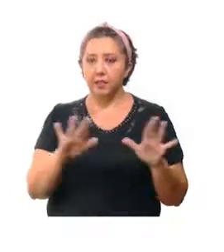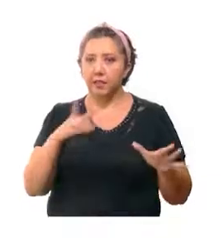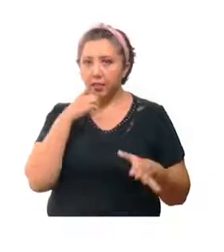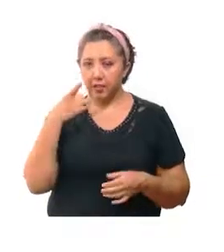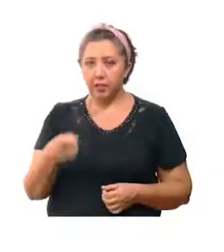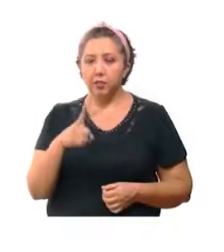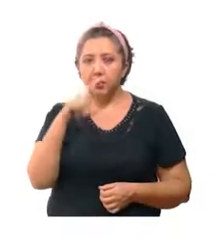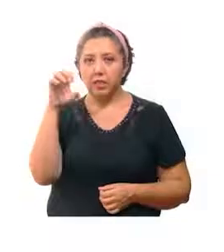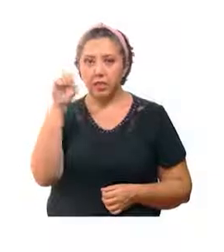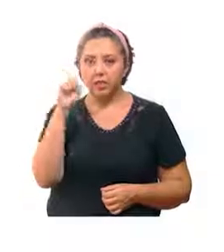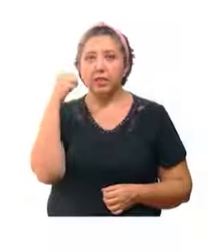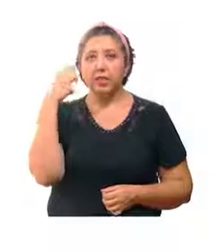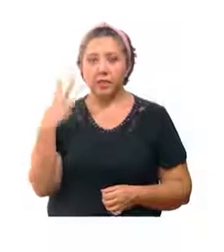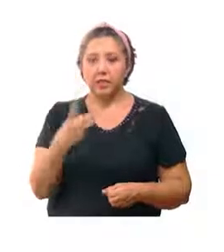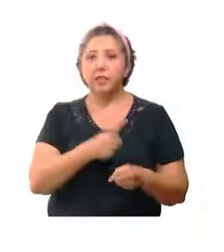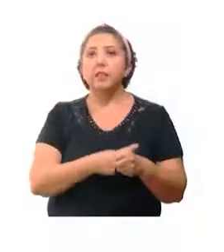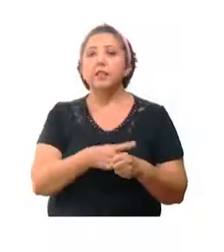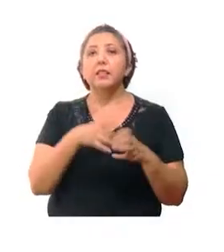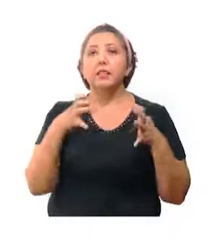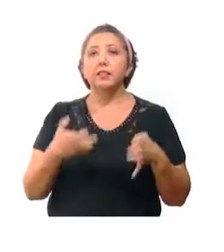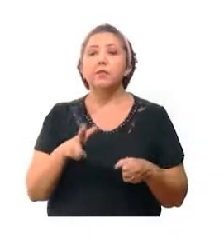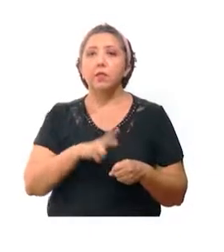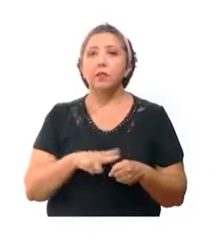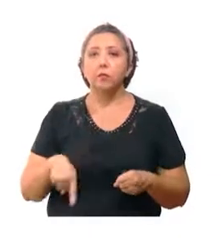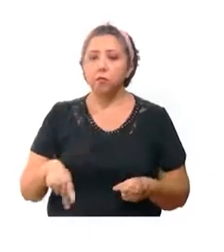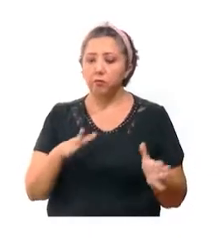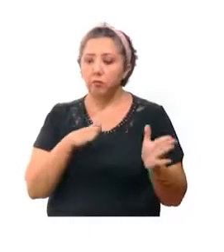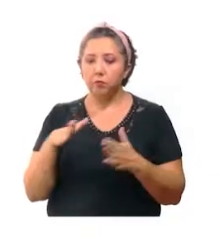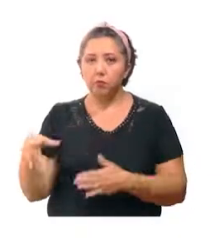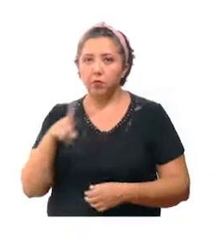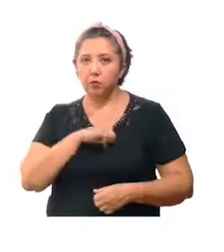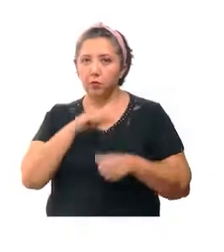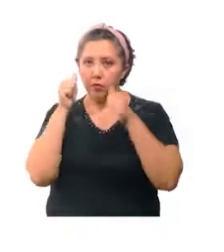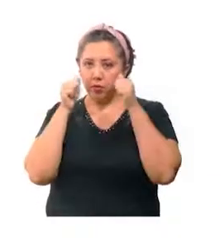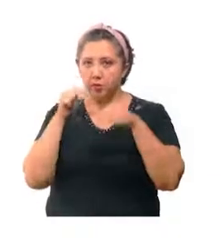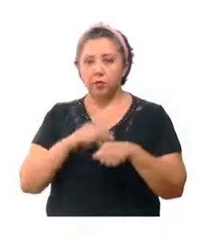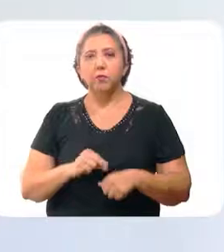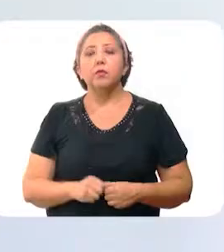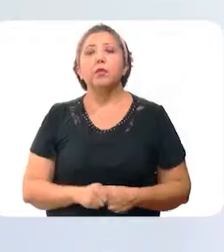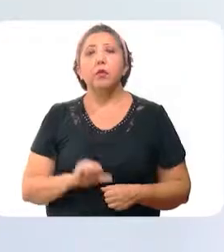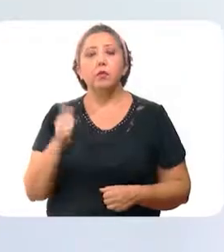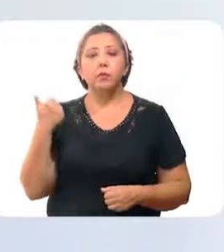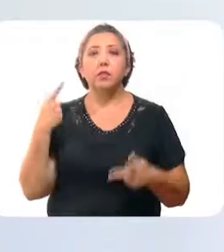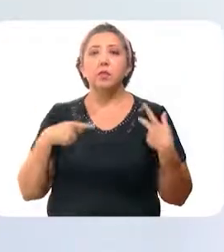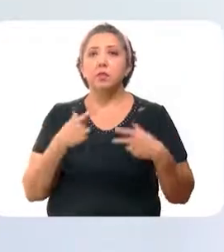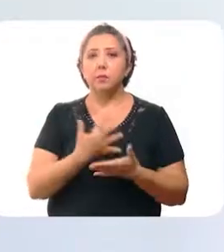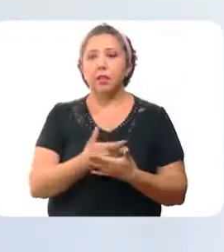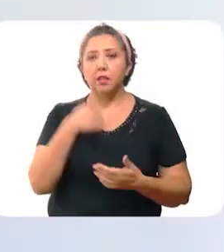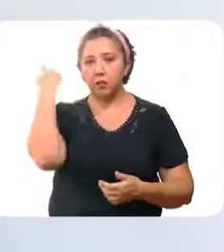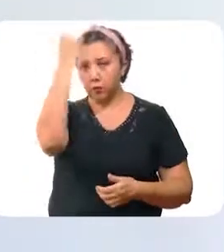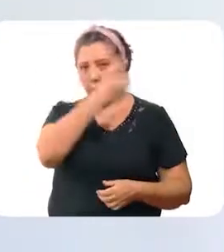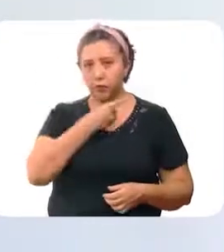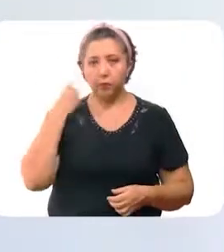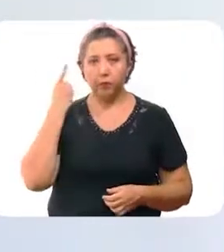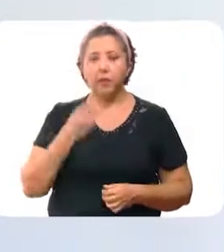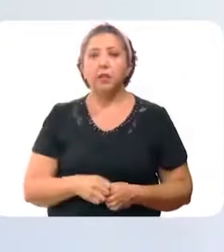ya se mencionó, 163 de los casos positivos están en hospitales públicos y en aislamiento total. Hay otros pacientes a la